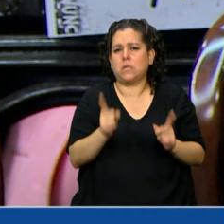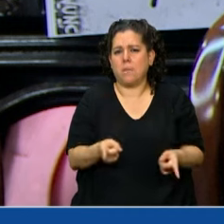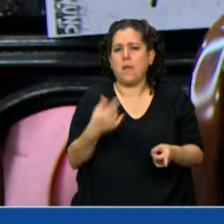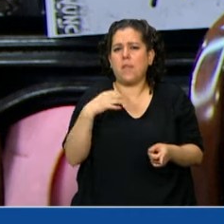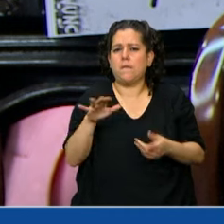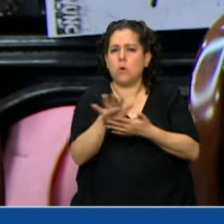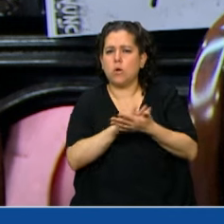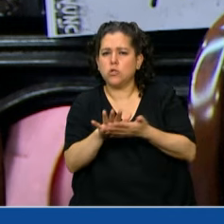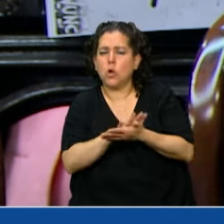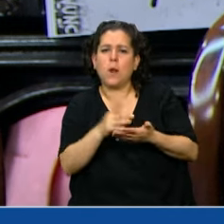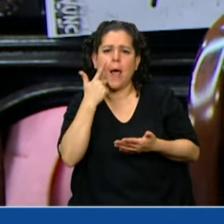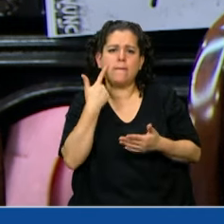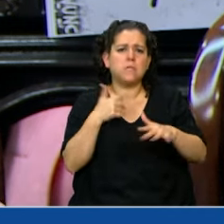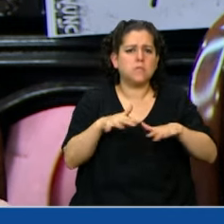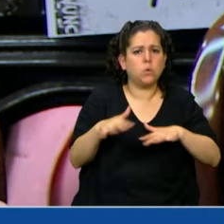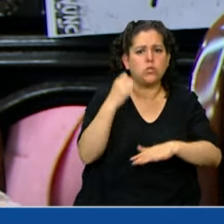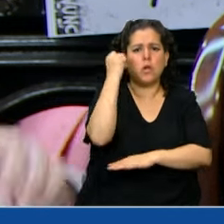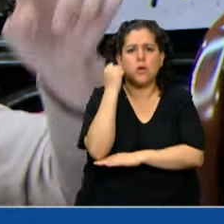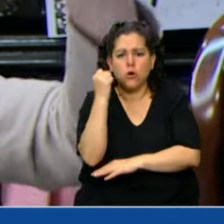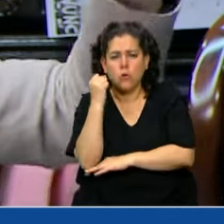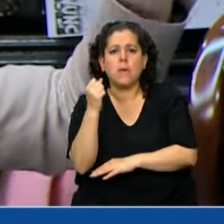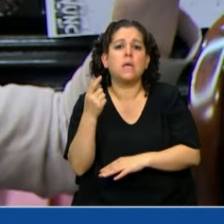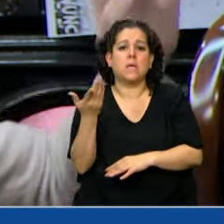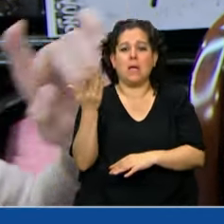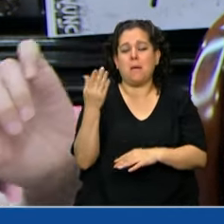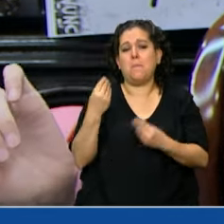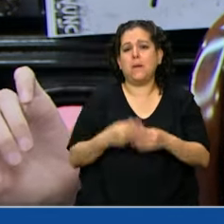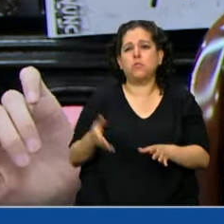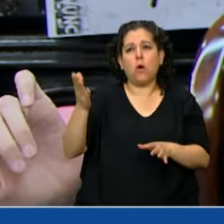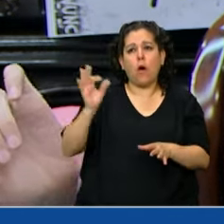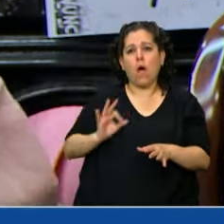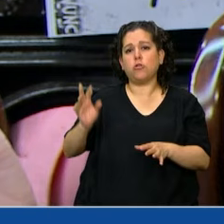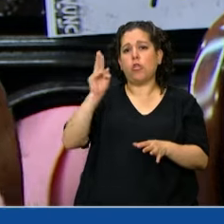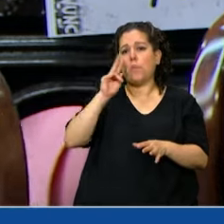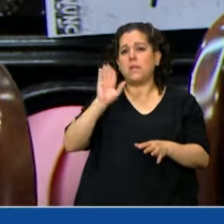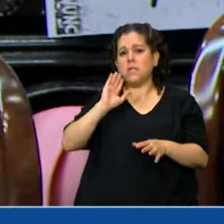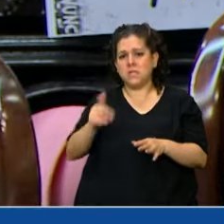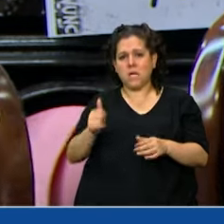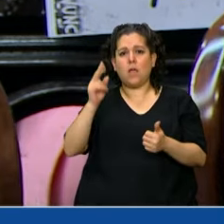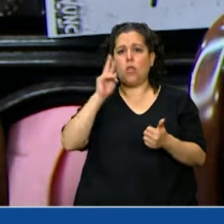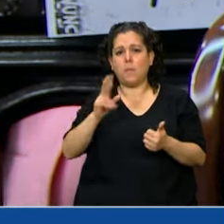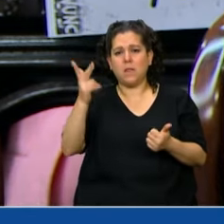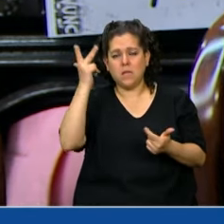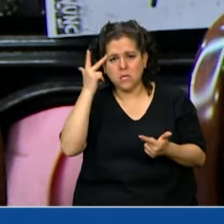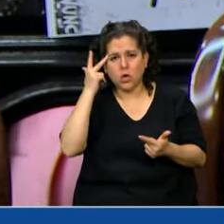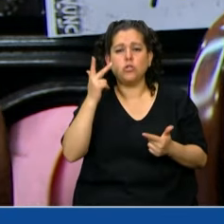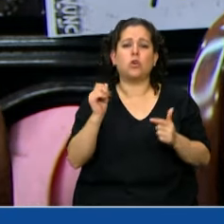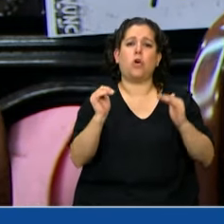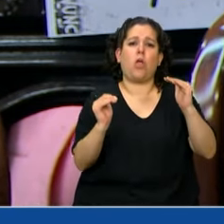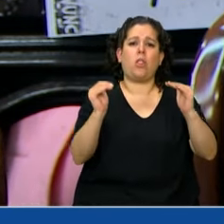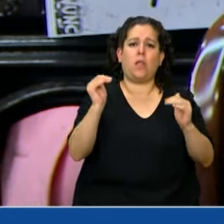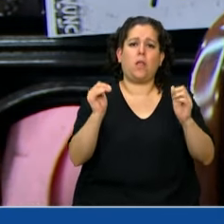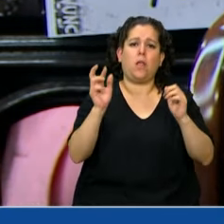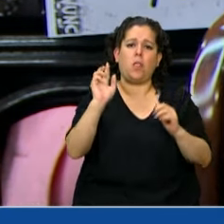resolver nuestra situación económica que empezó allá en el 2016 y en el 2018 con la devaluación de Mauricio